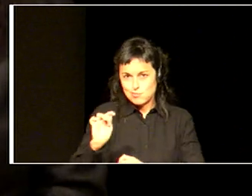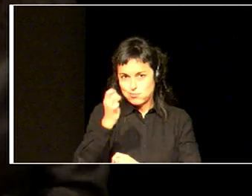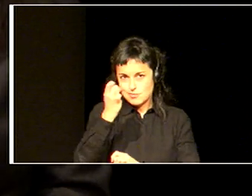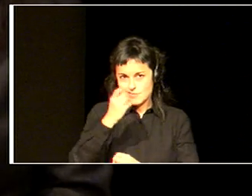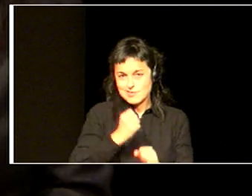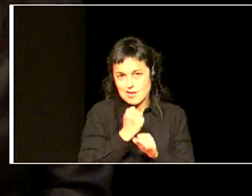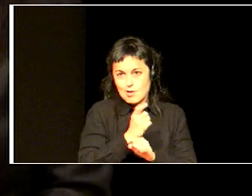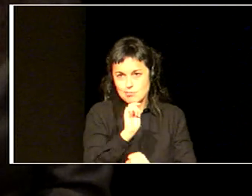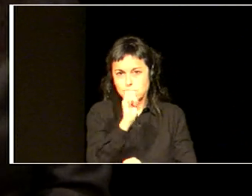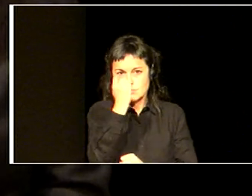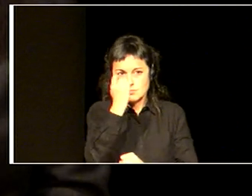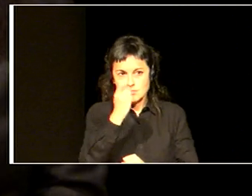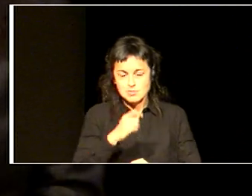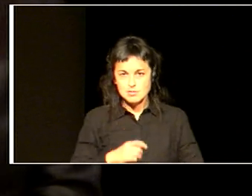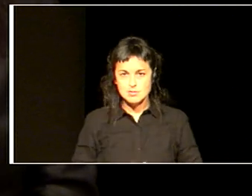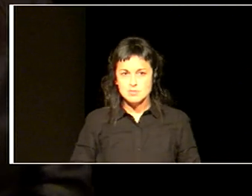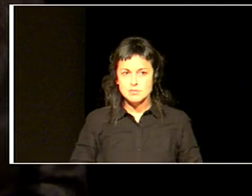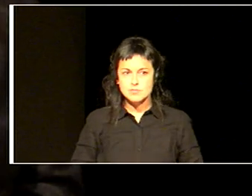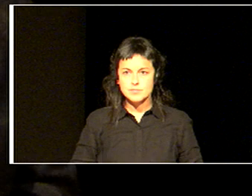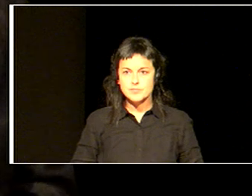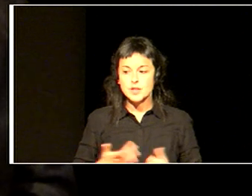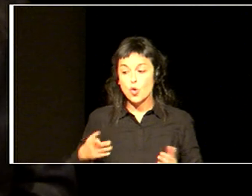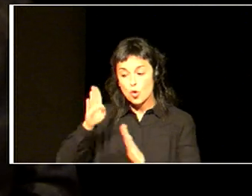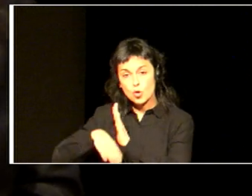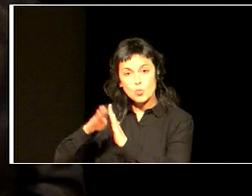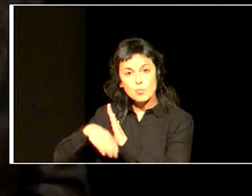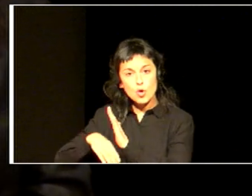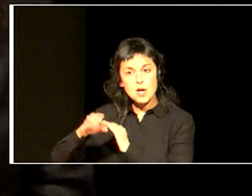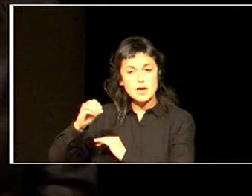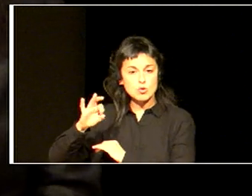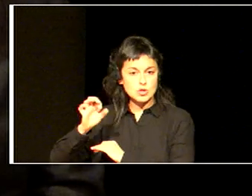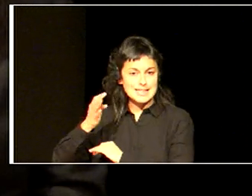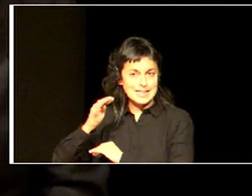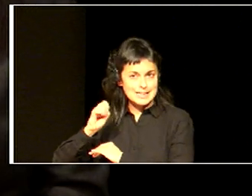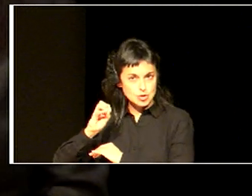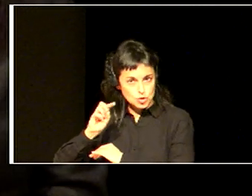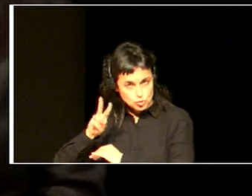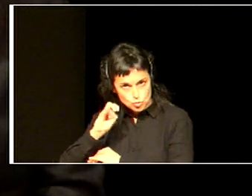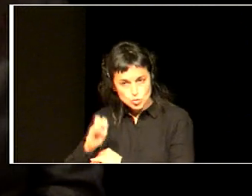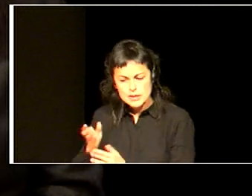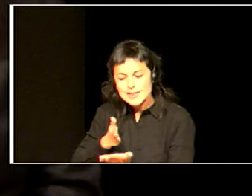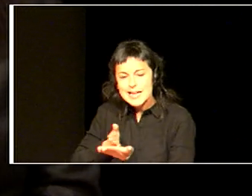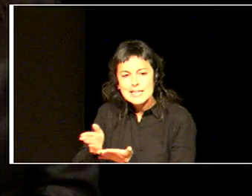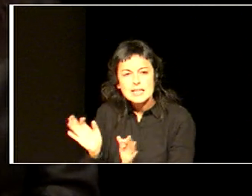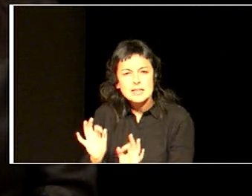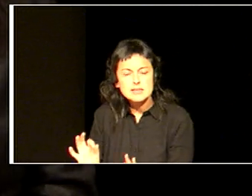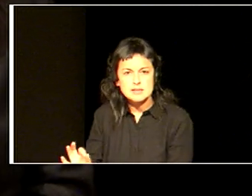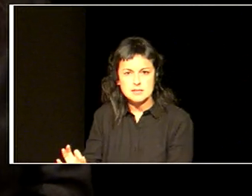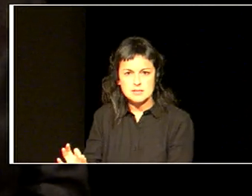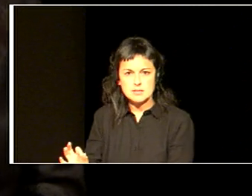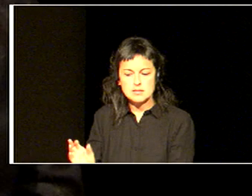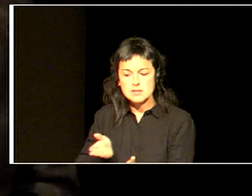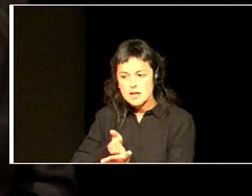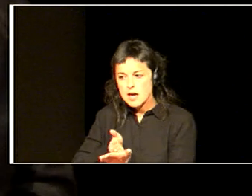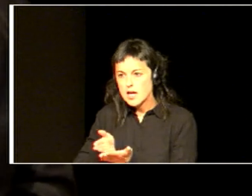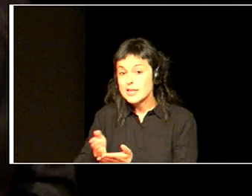trabajo, que, y luego OSATUS tiene también una línea concreta, pide una línea en la que tenemos que tener una